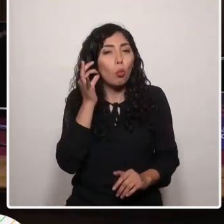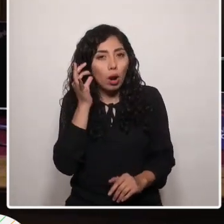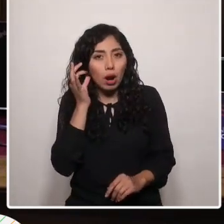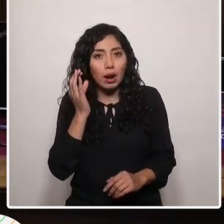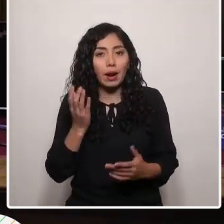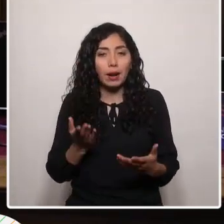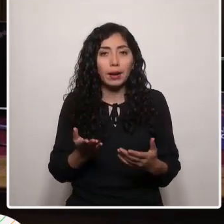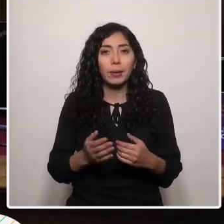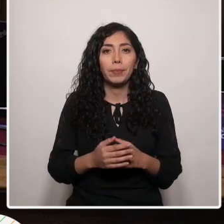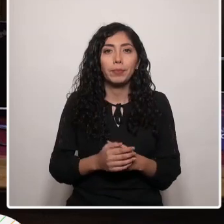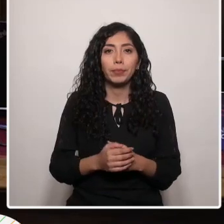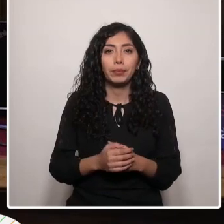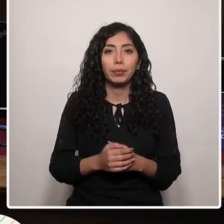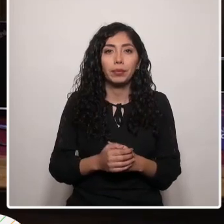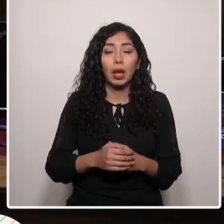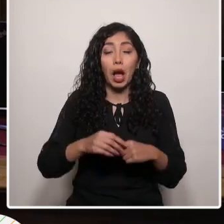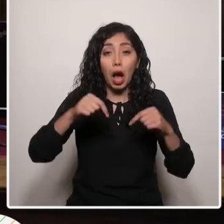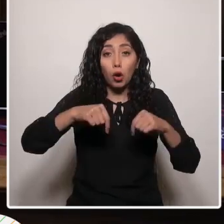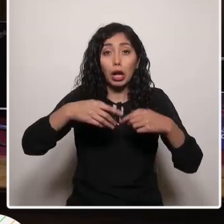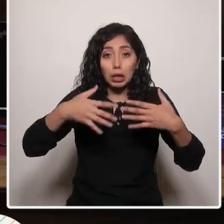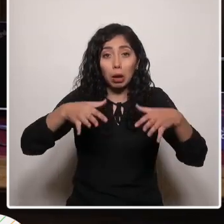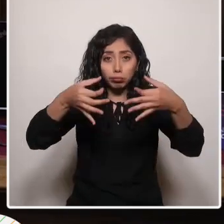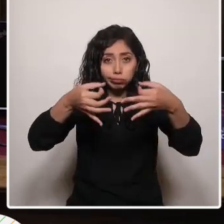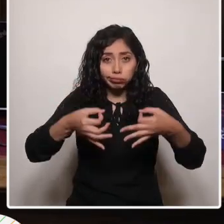Estamos en un número de 30